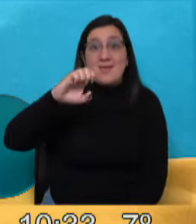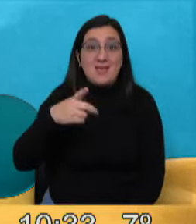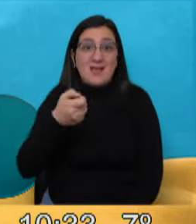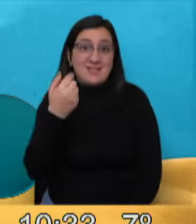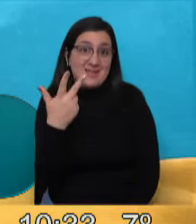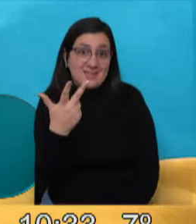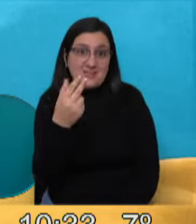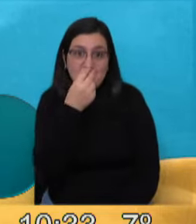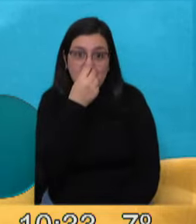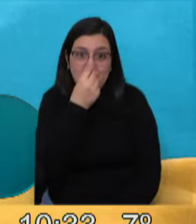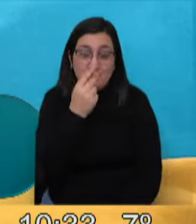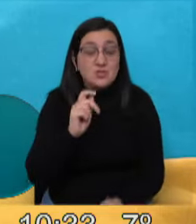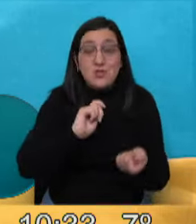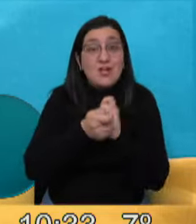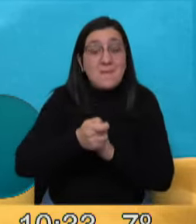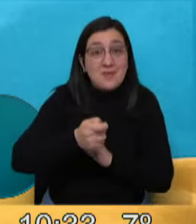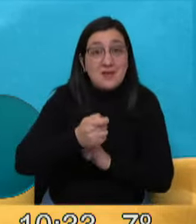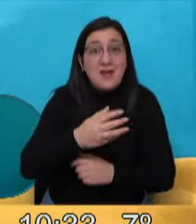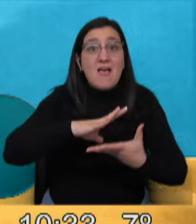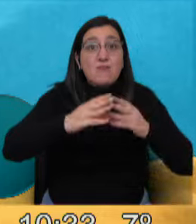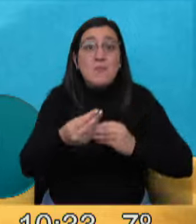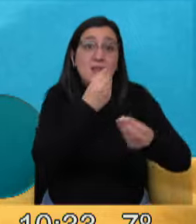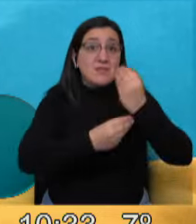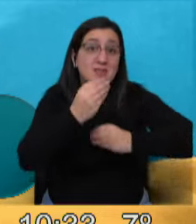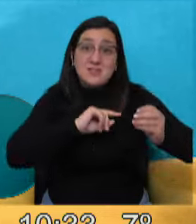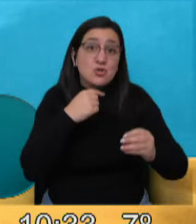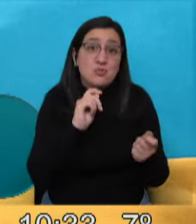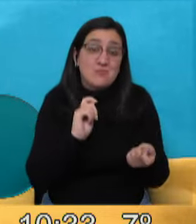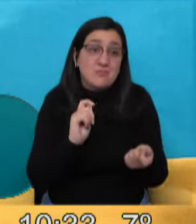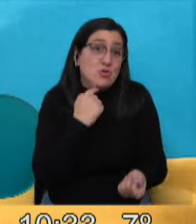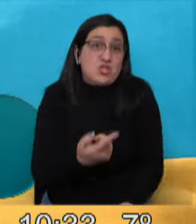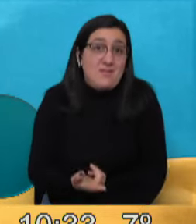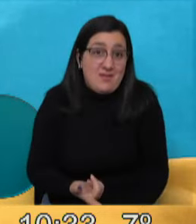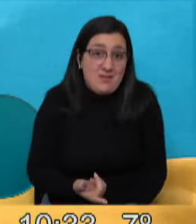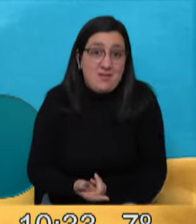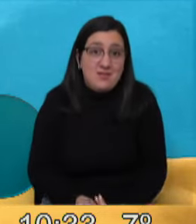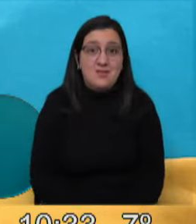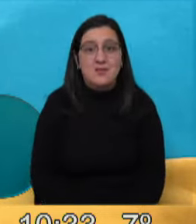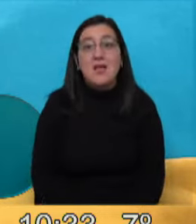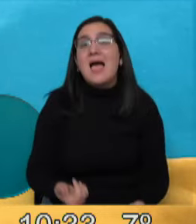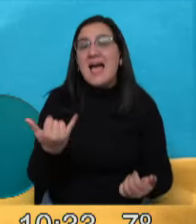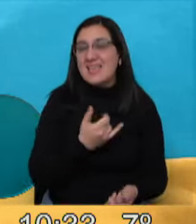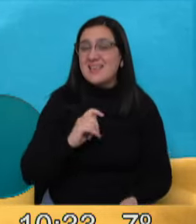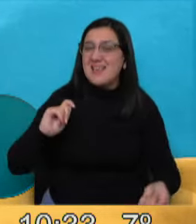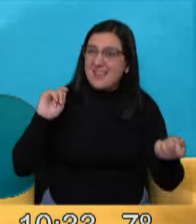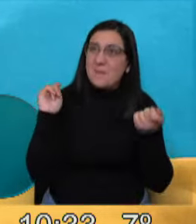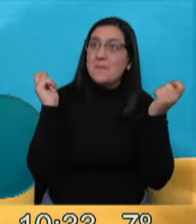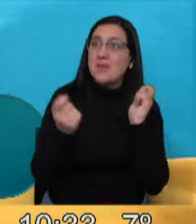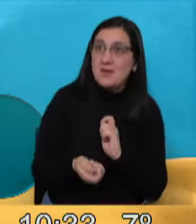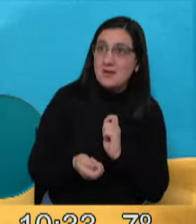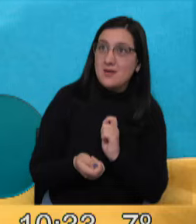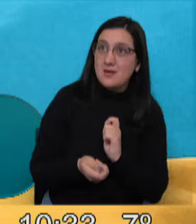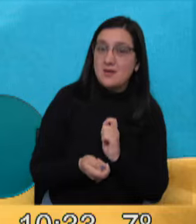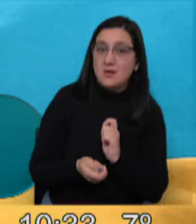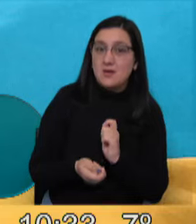cirugía, liposucción, si no cambian acá, vuelven a padecer lo mismo, que se sometieron a algo que no está bueno. O sea, cambiar, digamos, ¿te